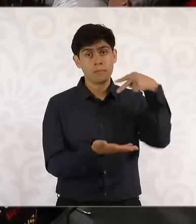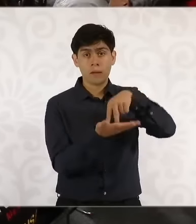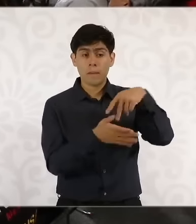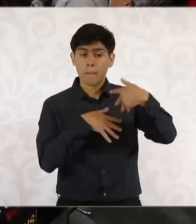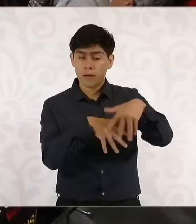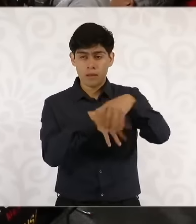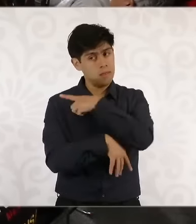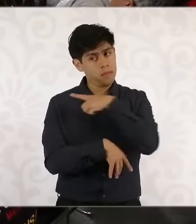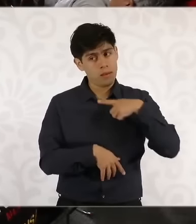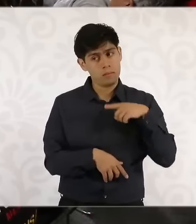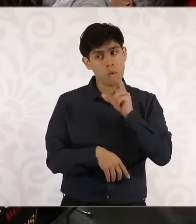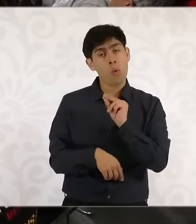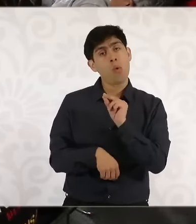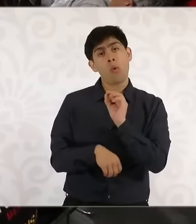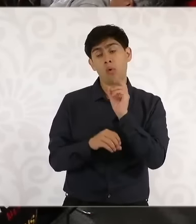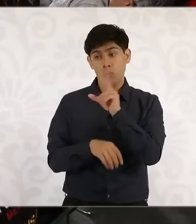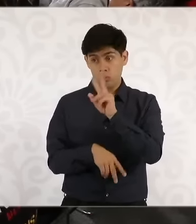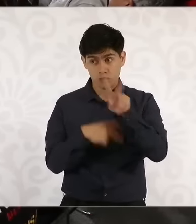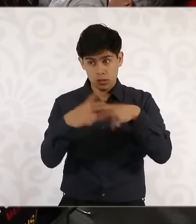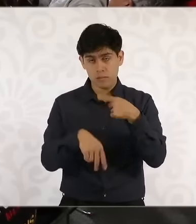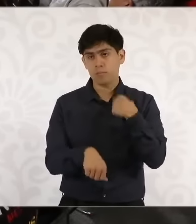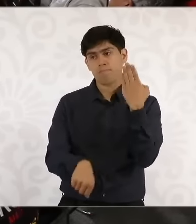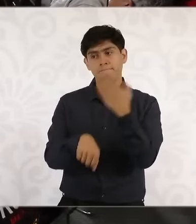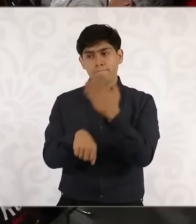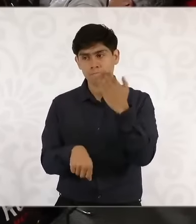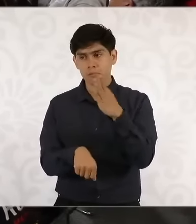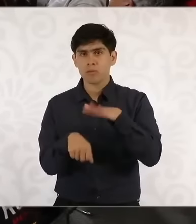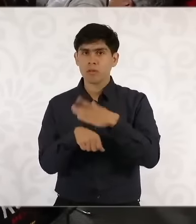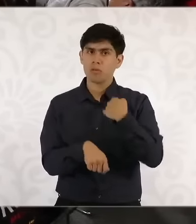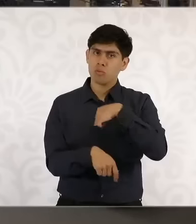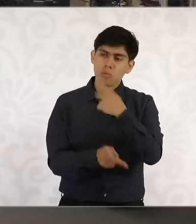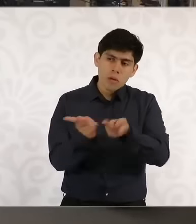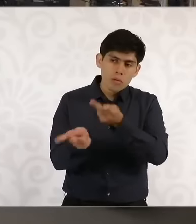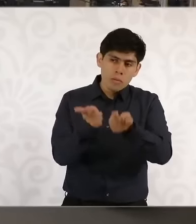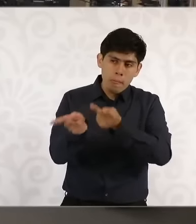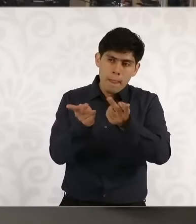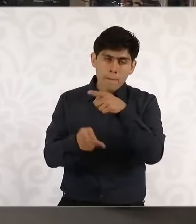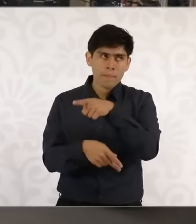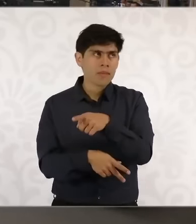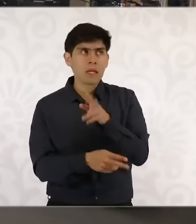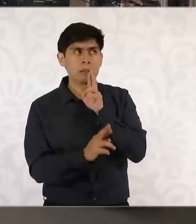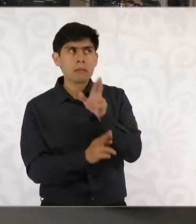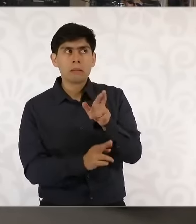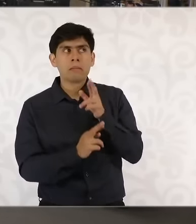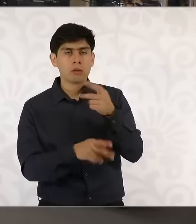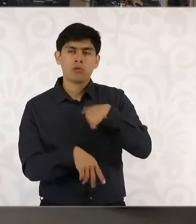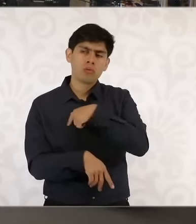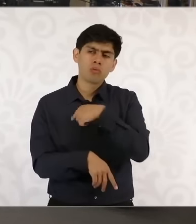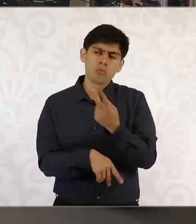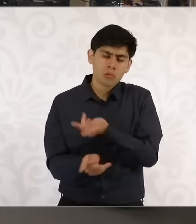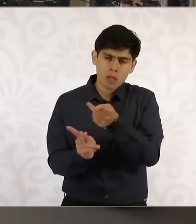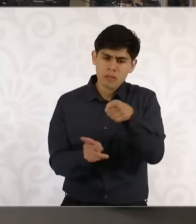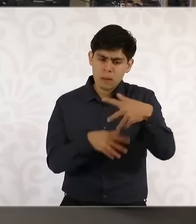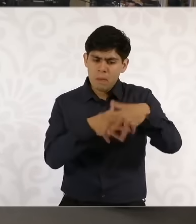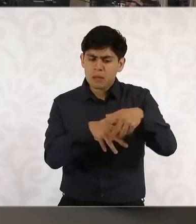donde pues también les hicimos preguntas y pues no sabían qué contestar al respecto de la marcha? ¿Qué significaba para ellos?